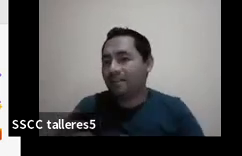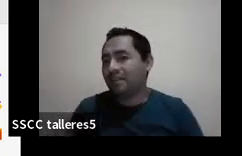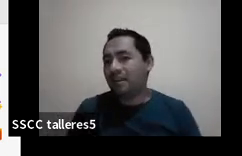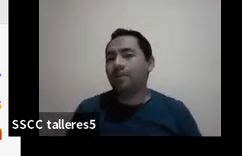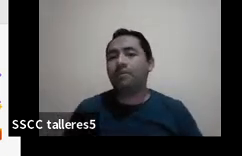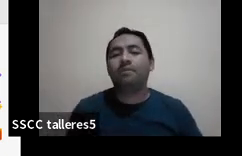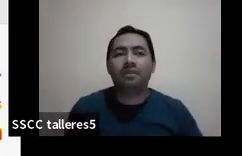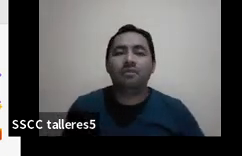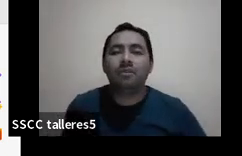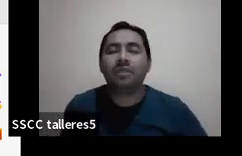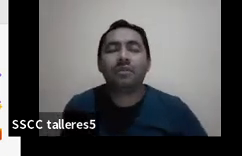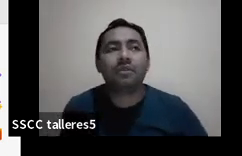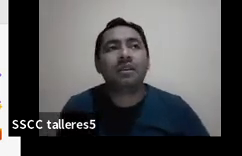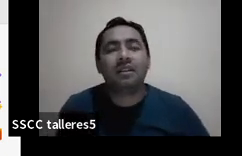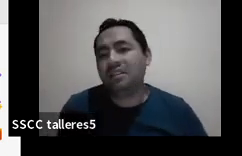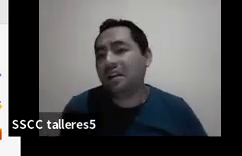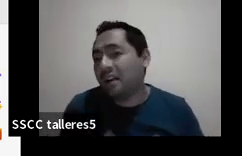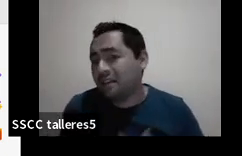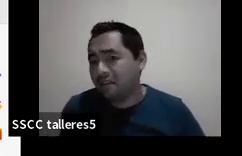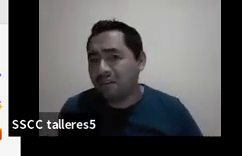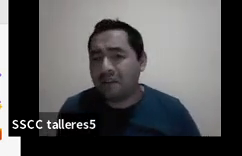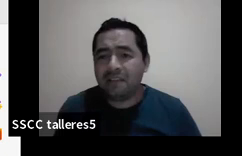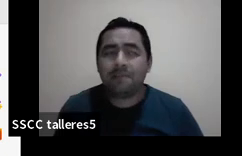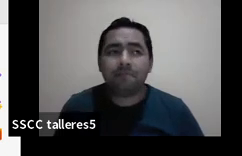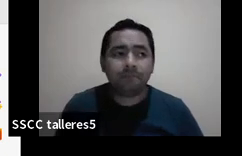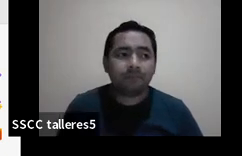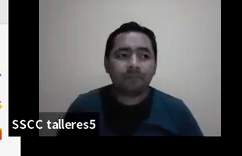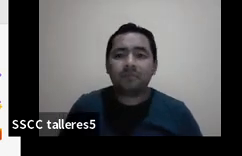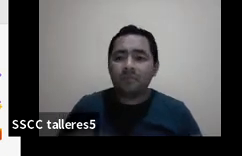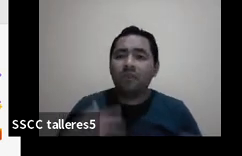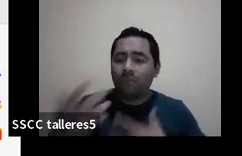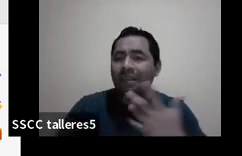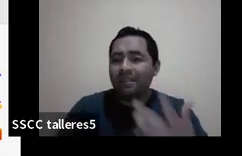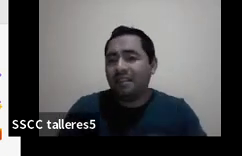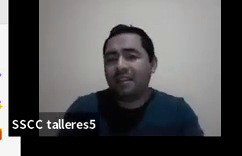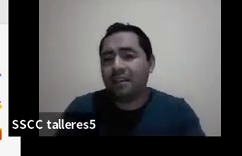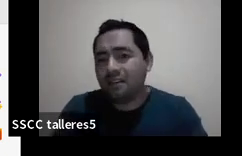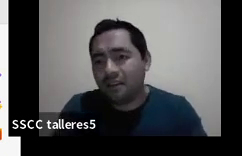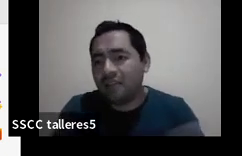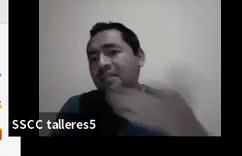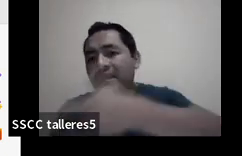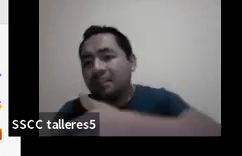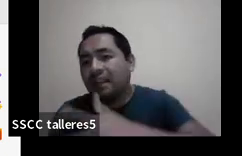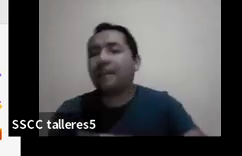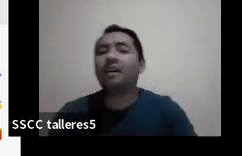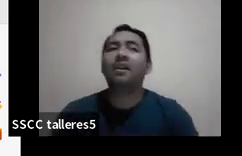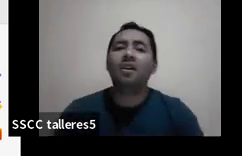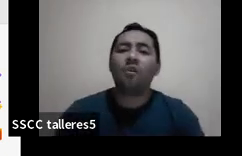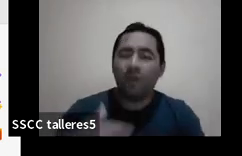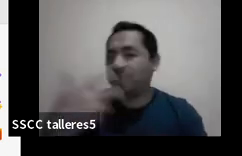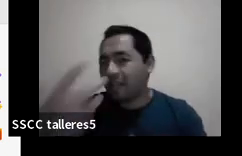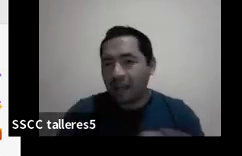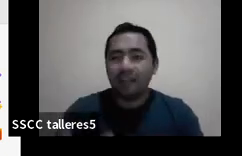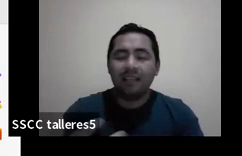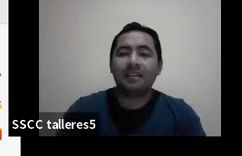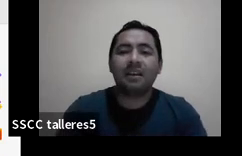entiende qué es lo que está escribiendo en algunos casos. Llega a la casa, no sabe qué hacer, los padres tienen que hacerle la tarea